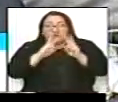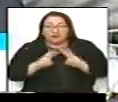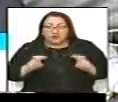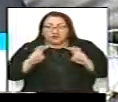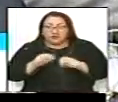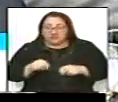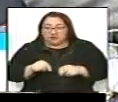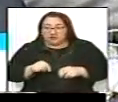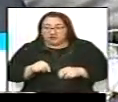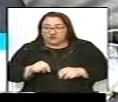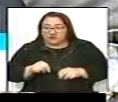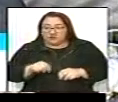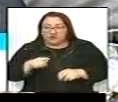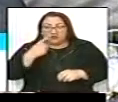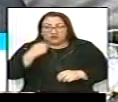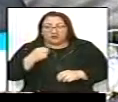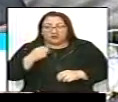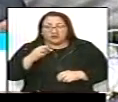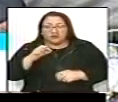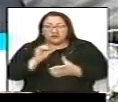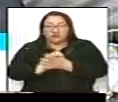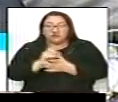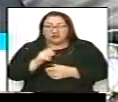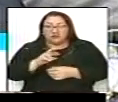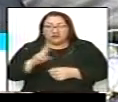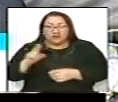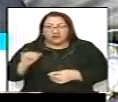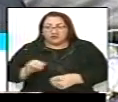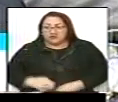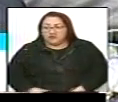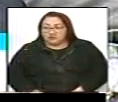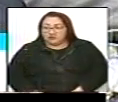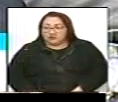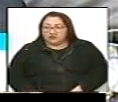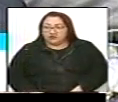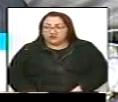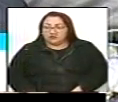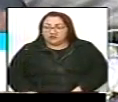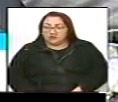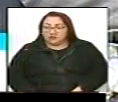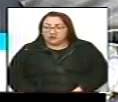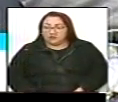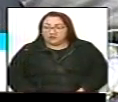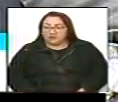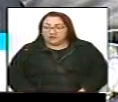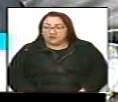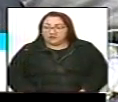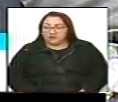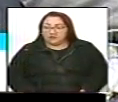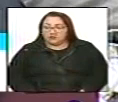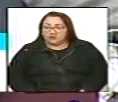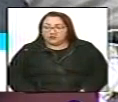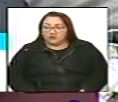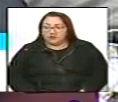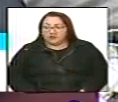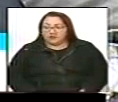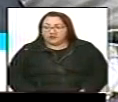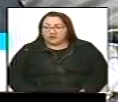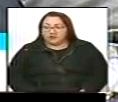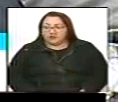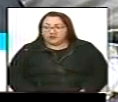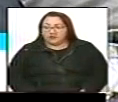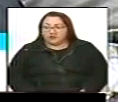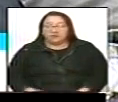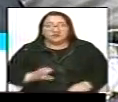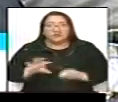investigue a este señor Pedro Chávarri. Con objetividad, presidente, ¿qué vamos a hacer con el Congreso de la República cuando tiene este tipo